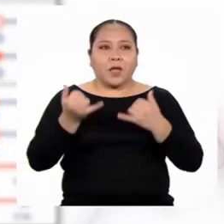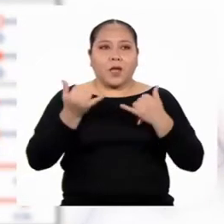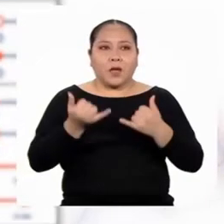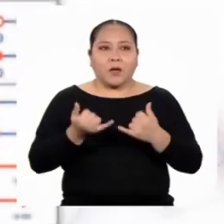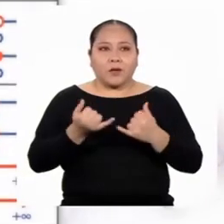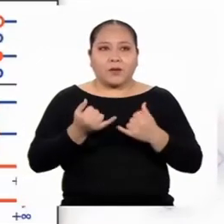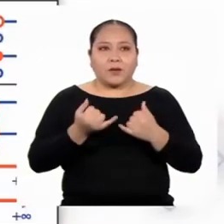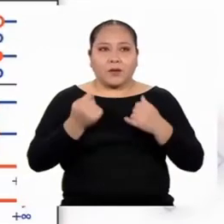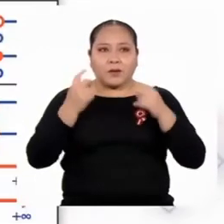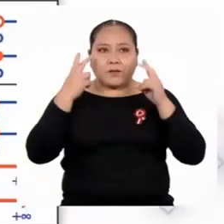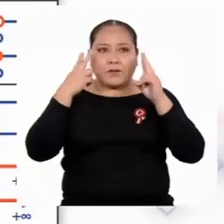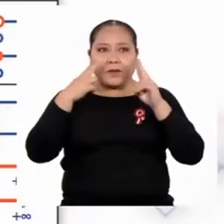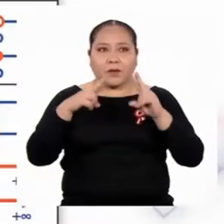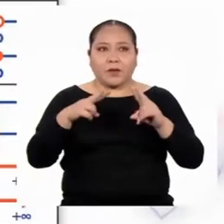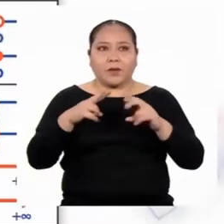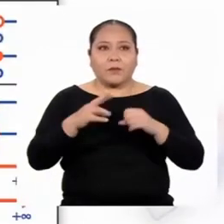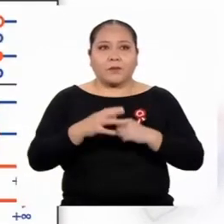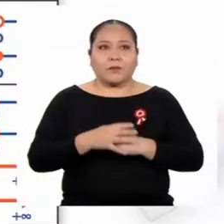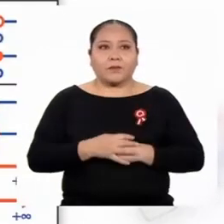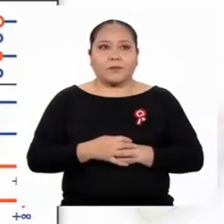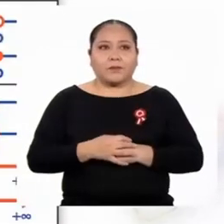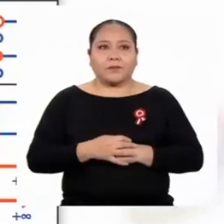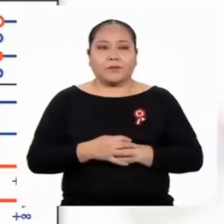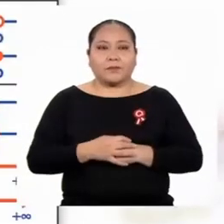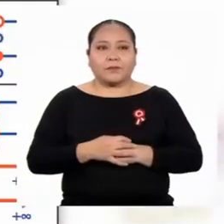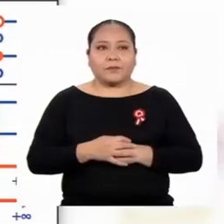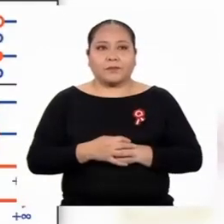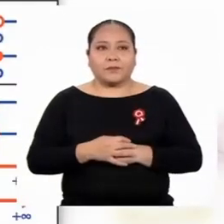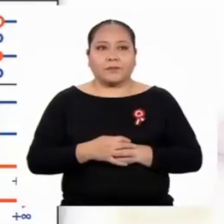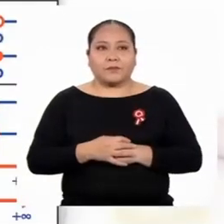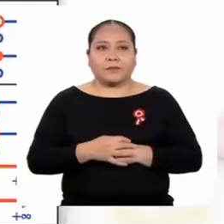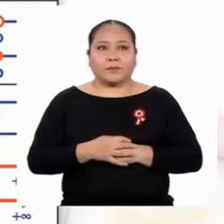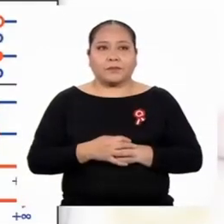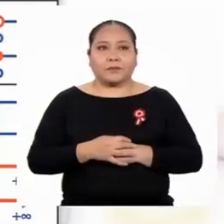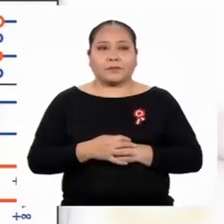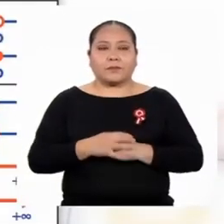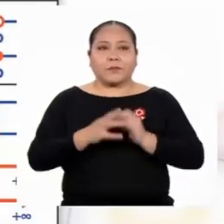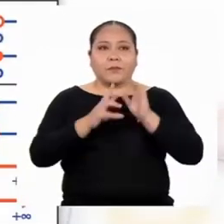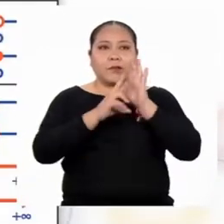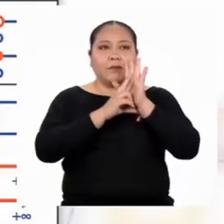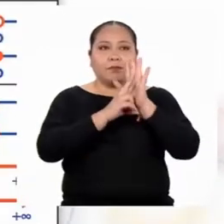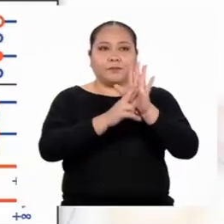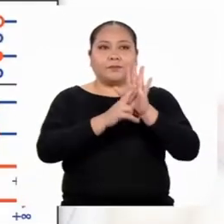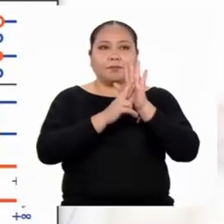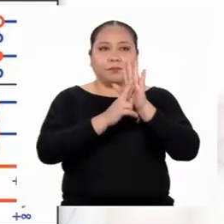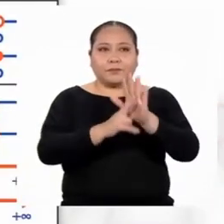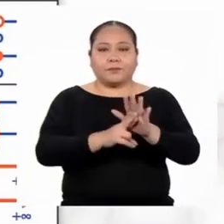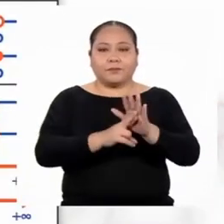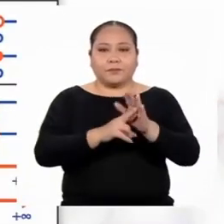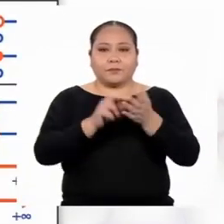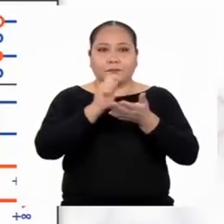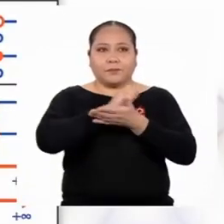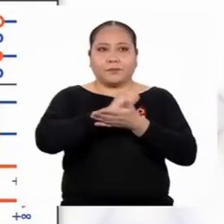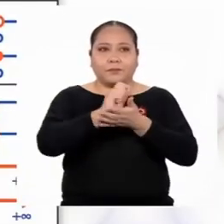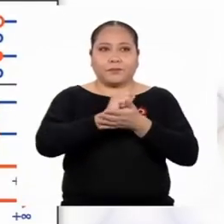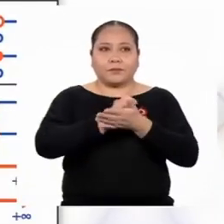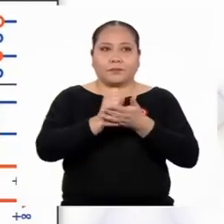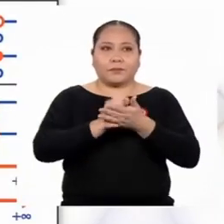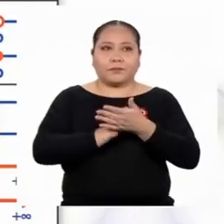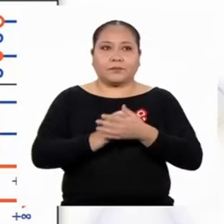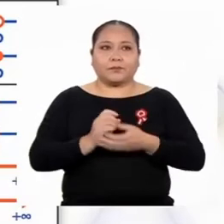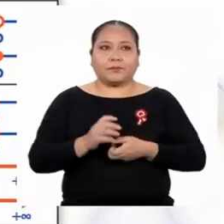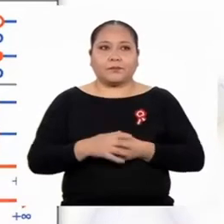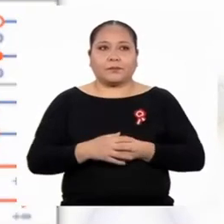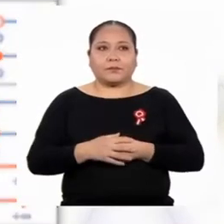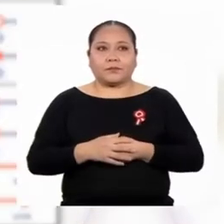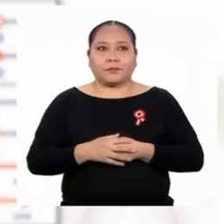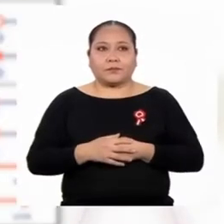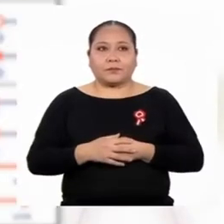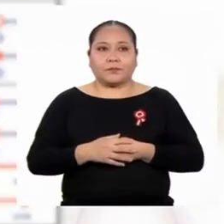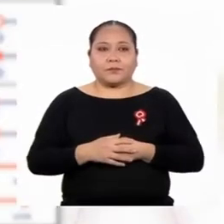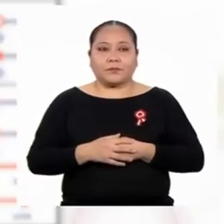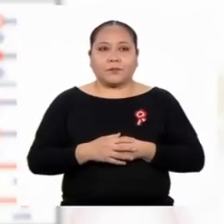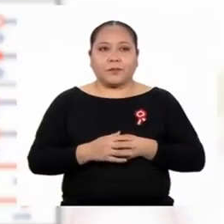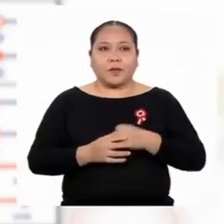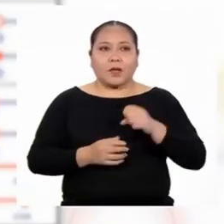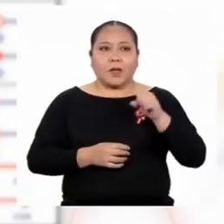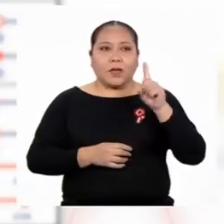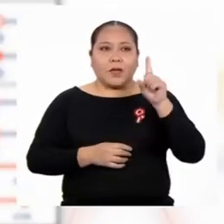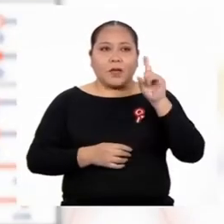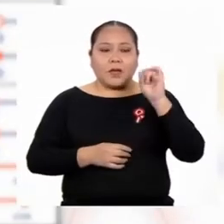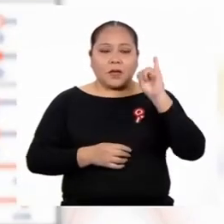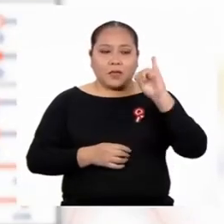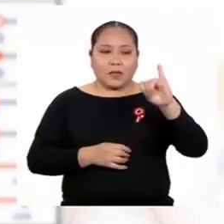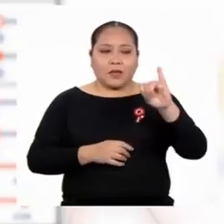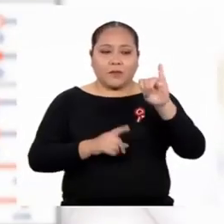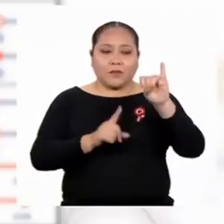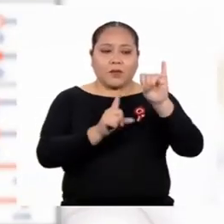su notación conjuntista, es decir, la representación escrita del conjunto. El intervalo 1